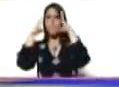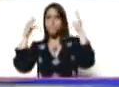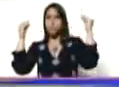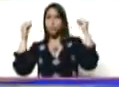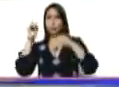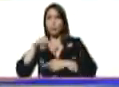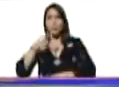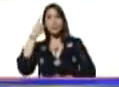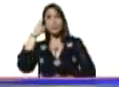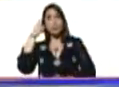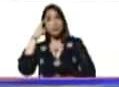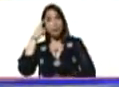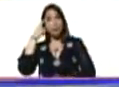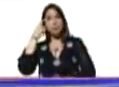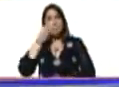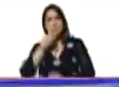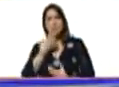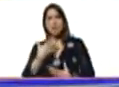Sabe muy bien lo que es producir